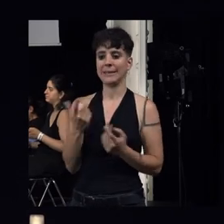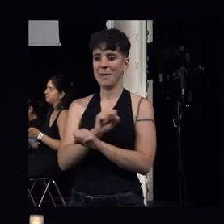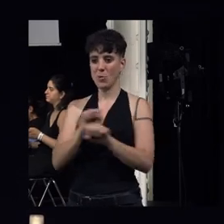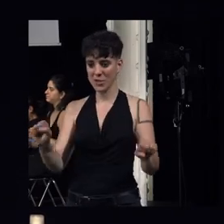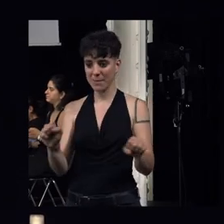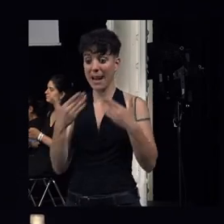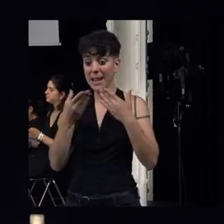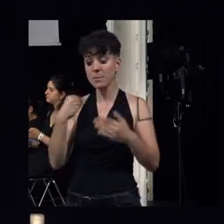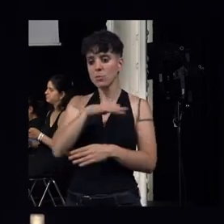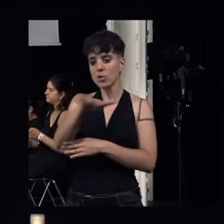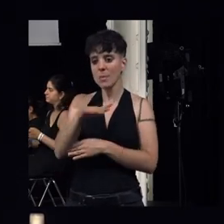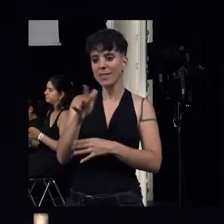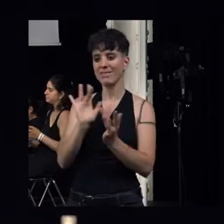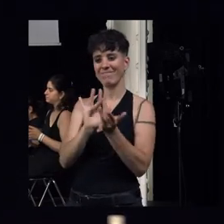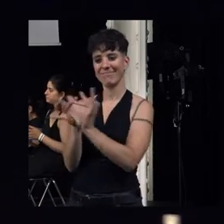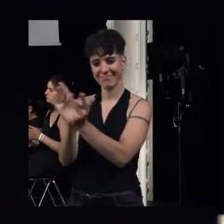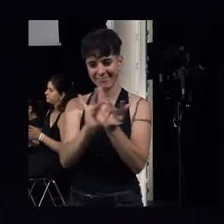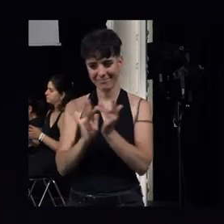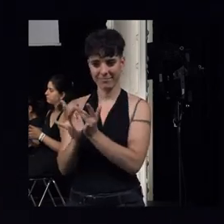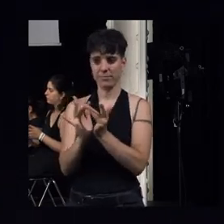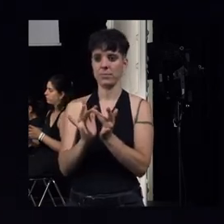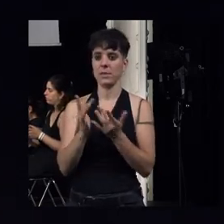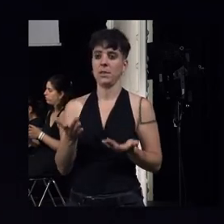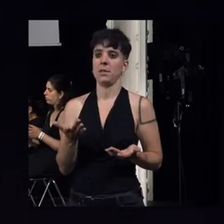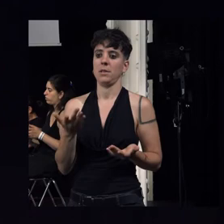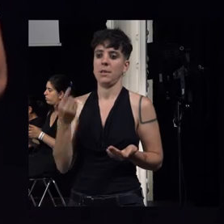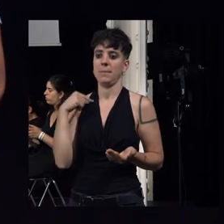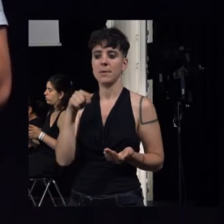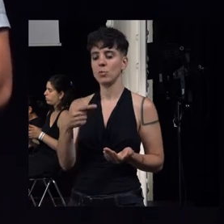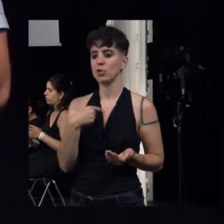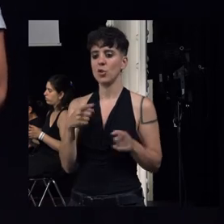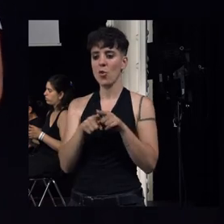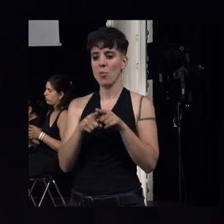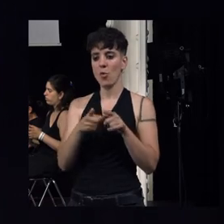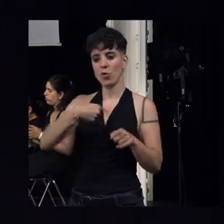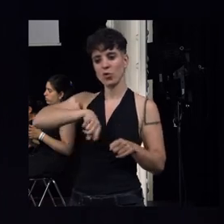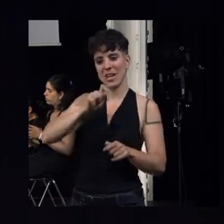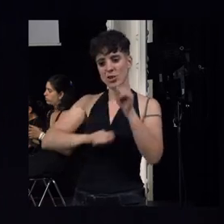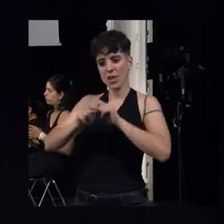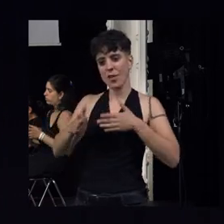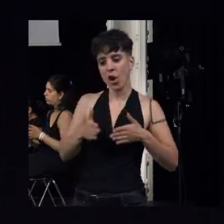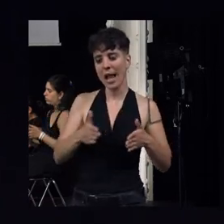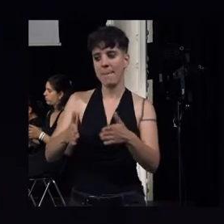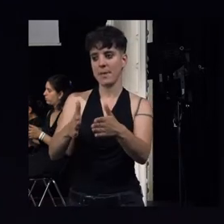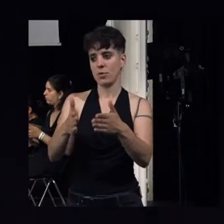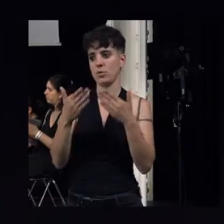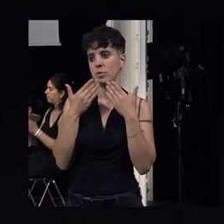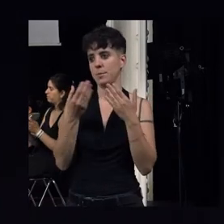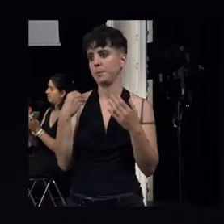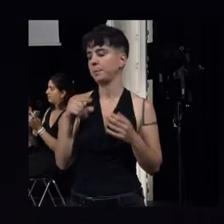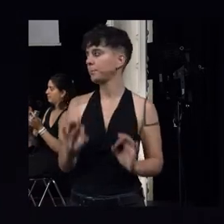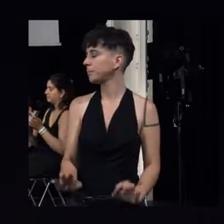ese espacio. Por lo tanto, eso es lo que creo que es uno de los caminos que tenemos con Acati. Bueno, ahora